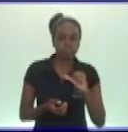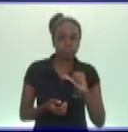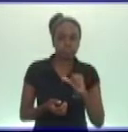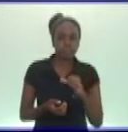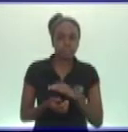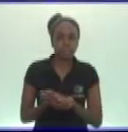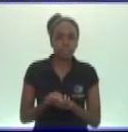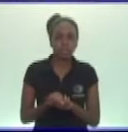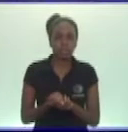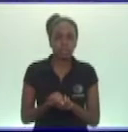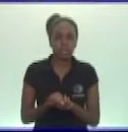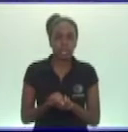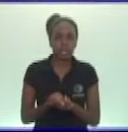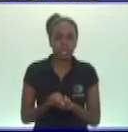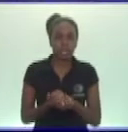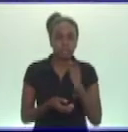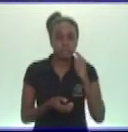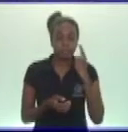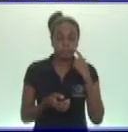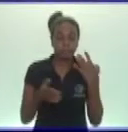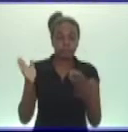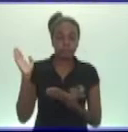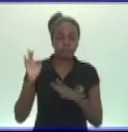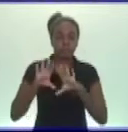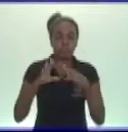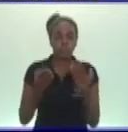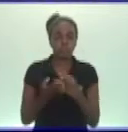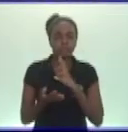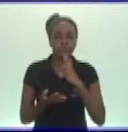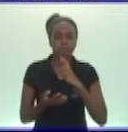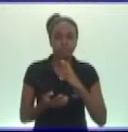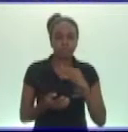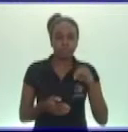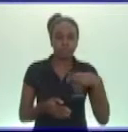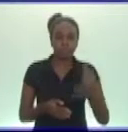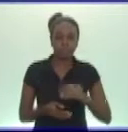malintencionado. Aparecen aquí todas las respuestas de este ejercicio.